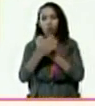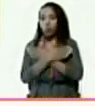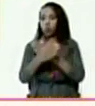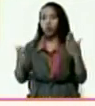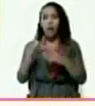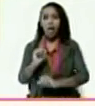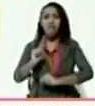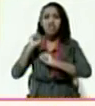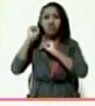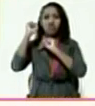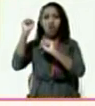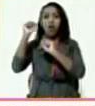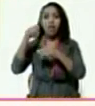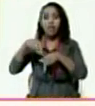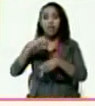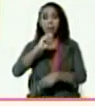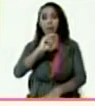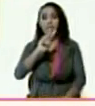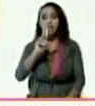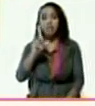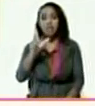victoria de